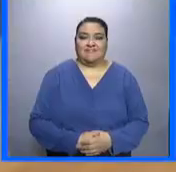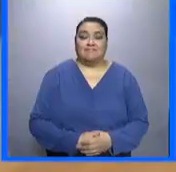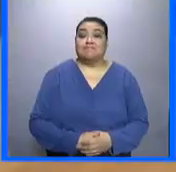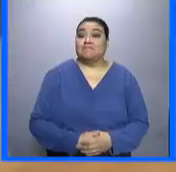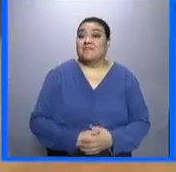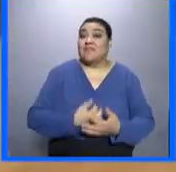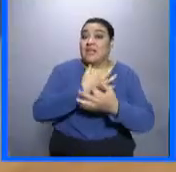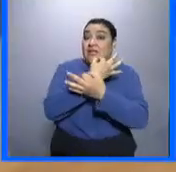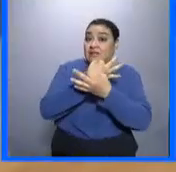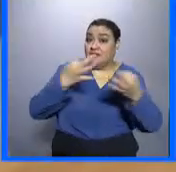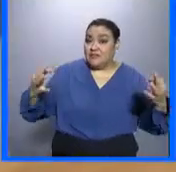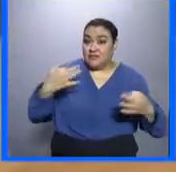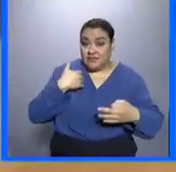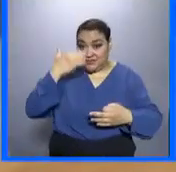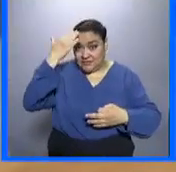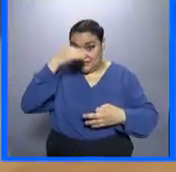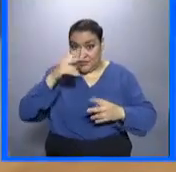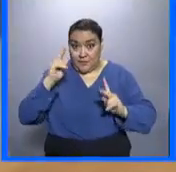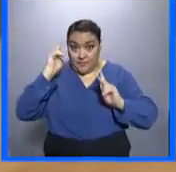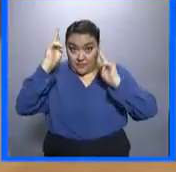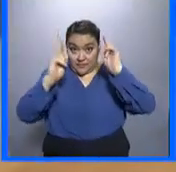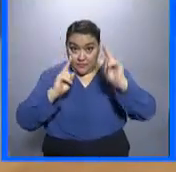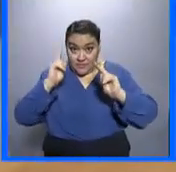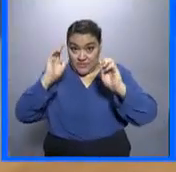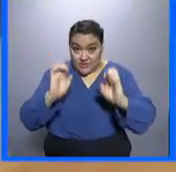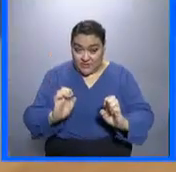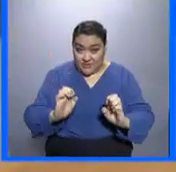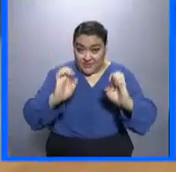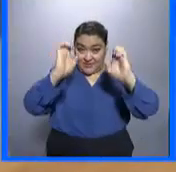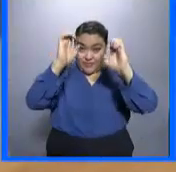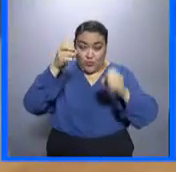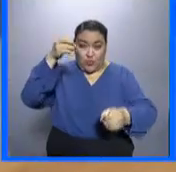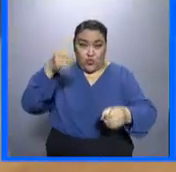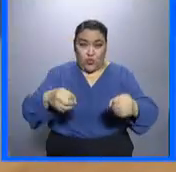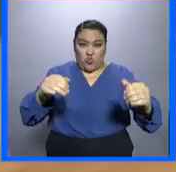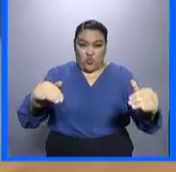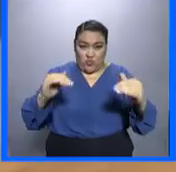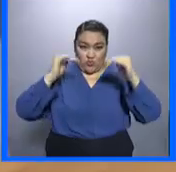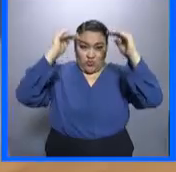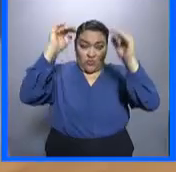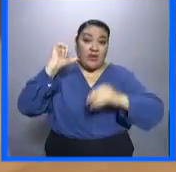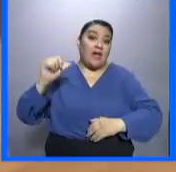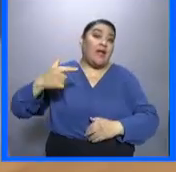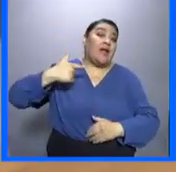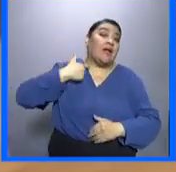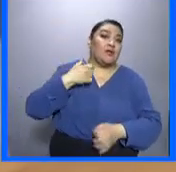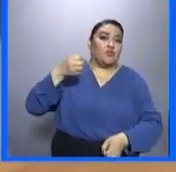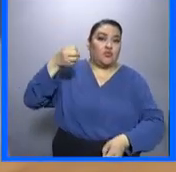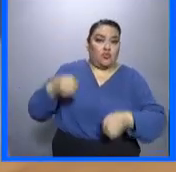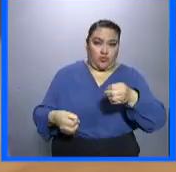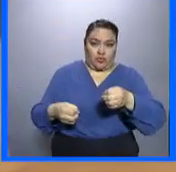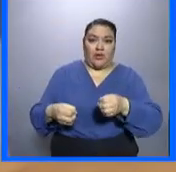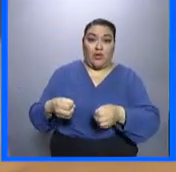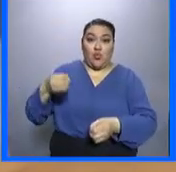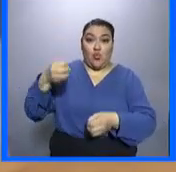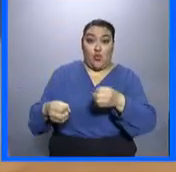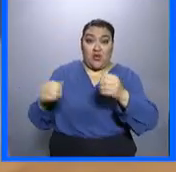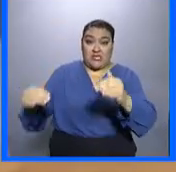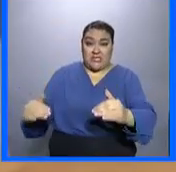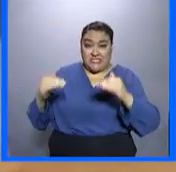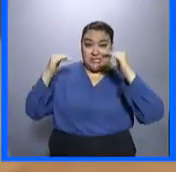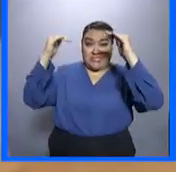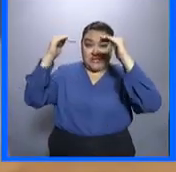Le informamos que de visita en el edificio sede del máximo tribunal, el ex juez de la Corte Interamericana de Derechos Humanos,